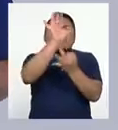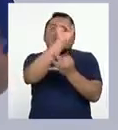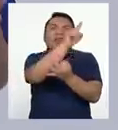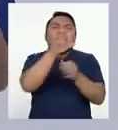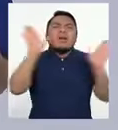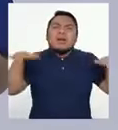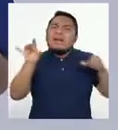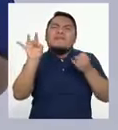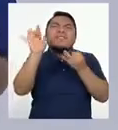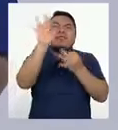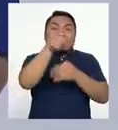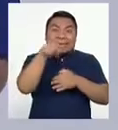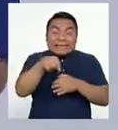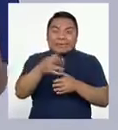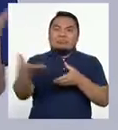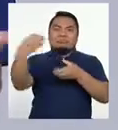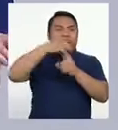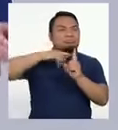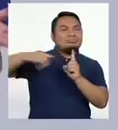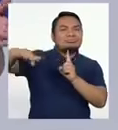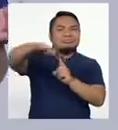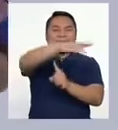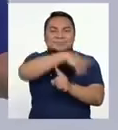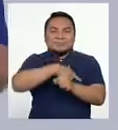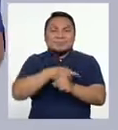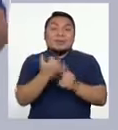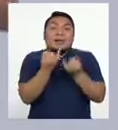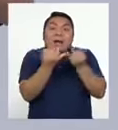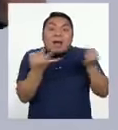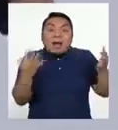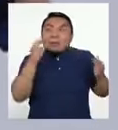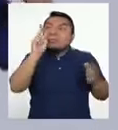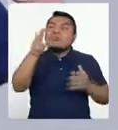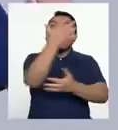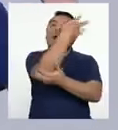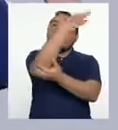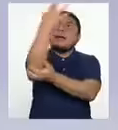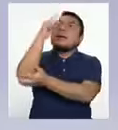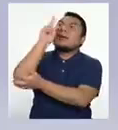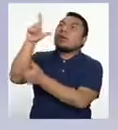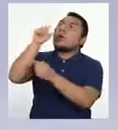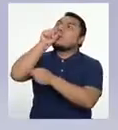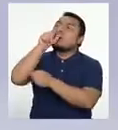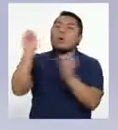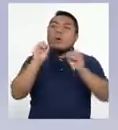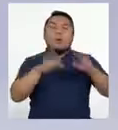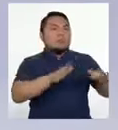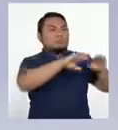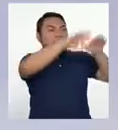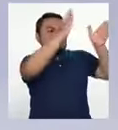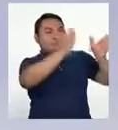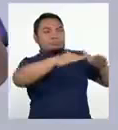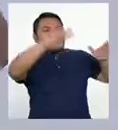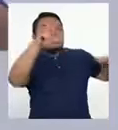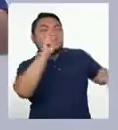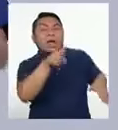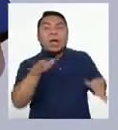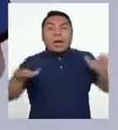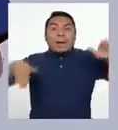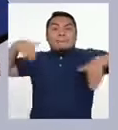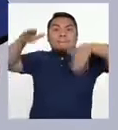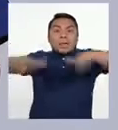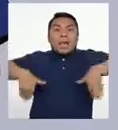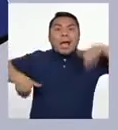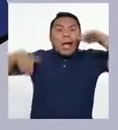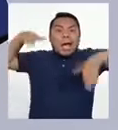forman parte de la naturaleza. Algunas las podemos encontrar en el bosque, en las montañas, cerca a las playas o